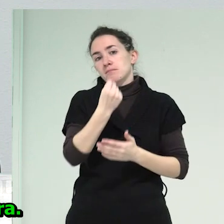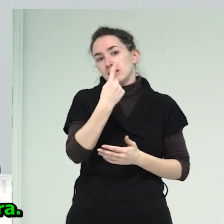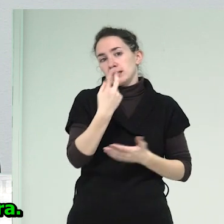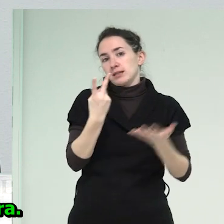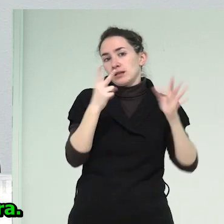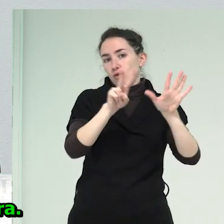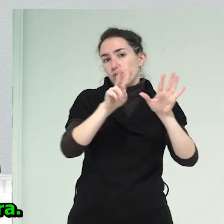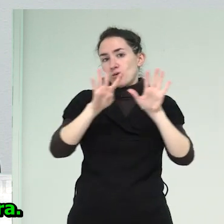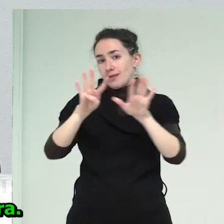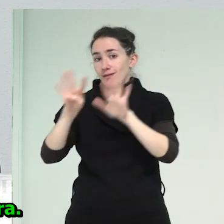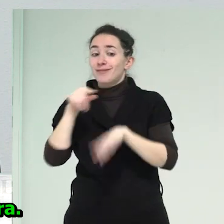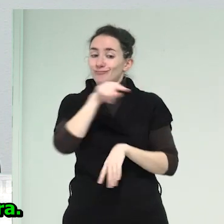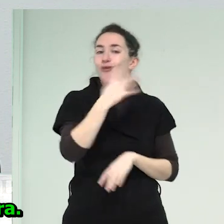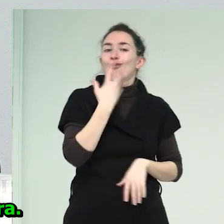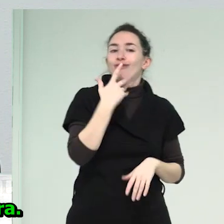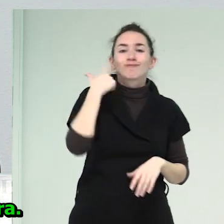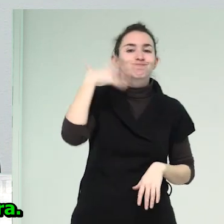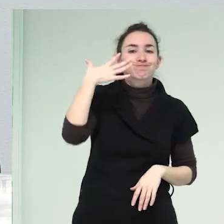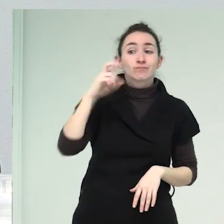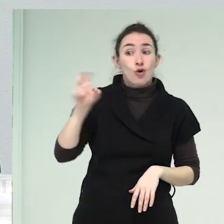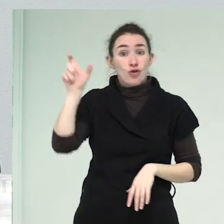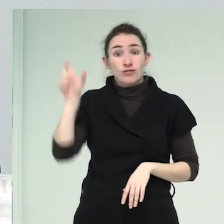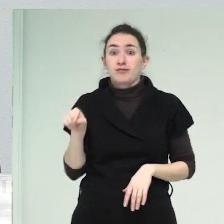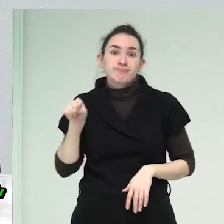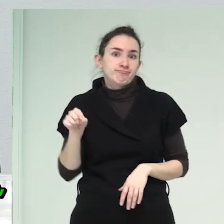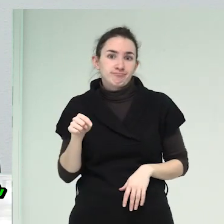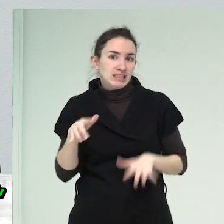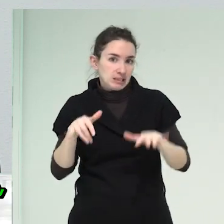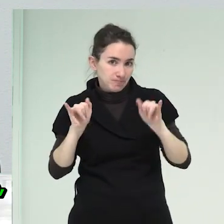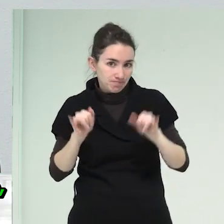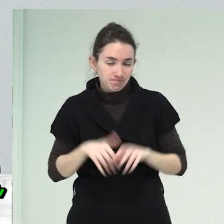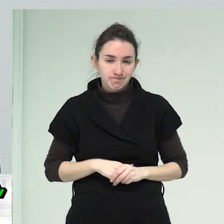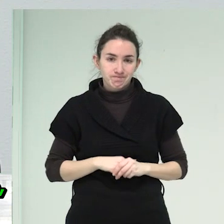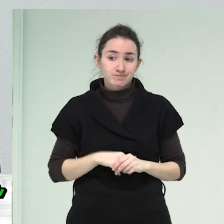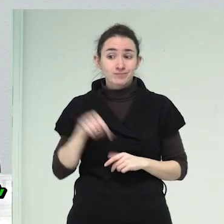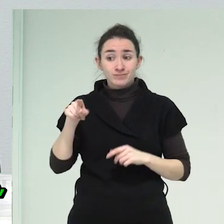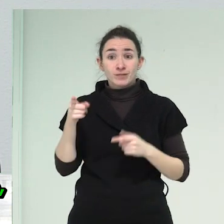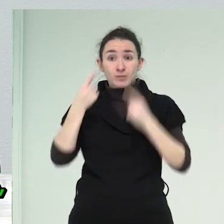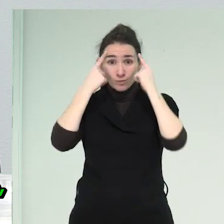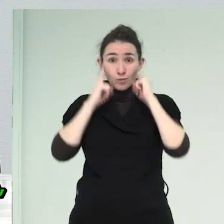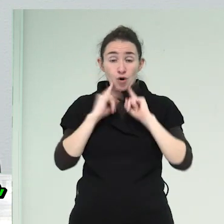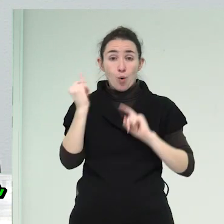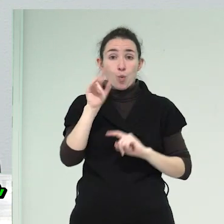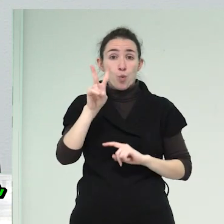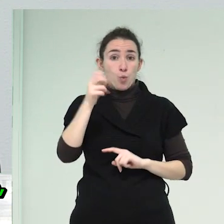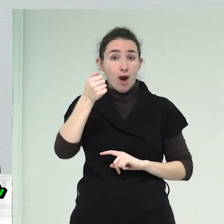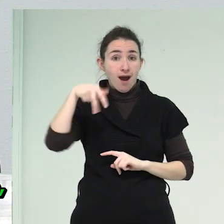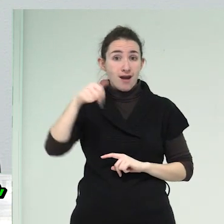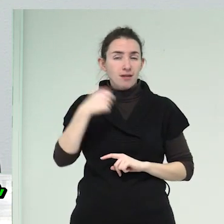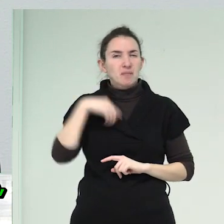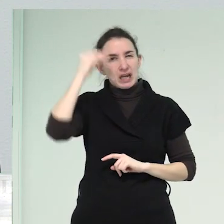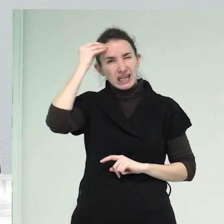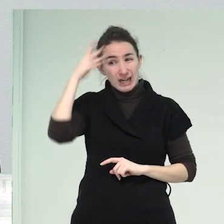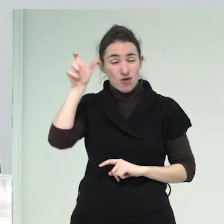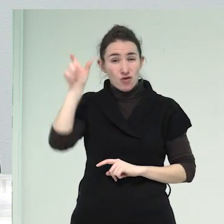1797. Una la conocemos, otra ni siquiera. Y Sor Juana fue, yo, si no me equivoco, la